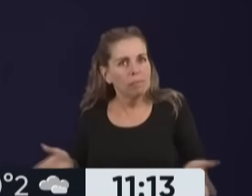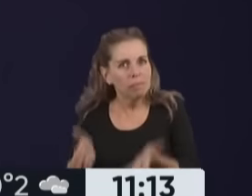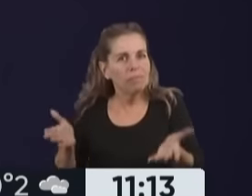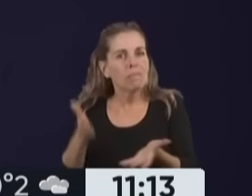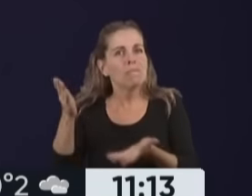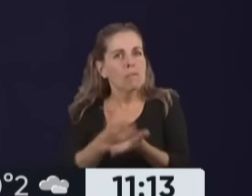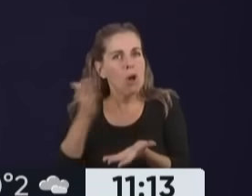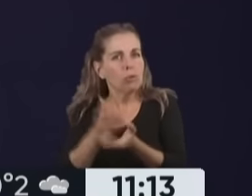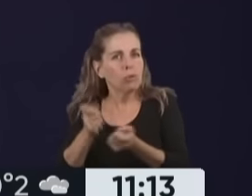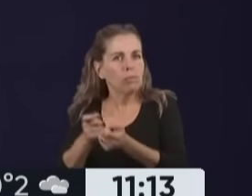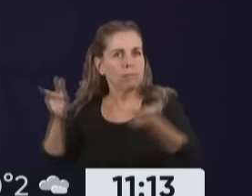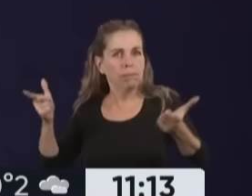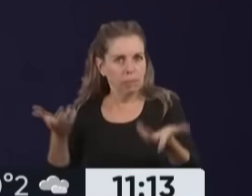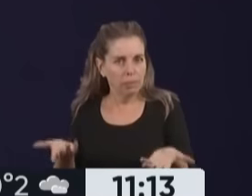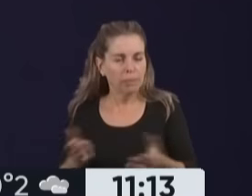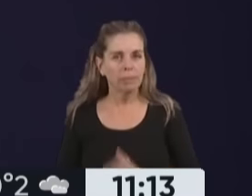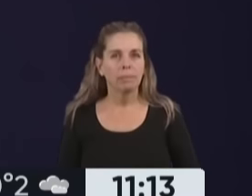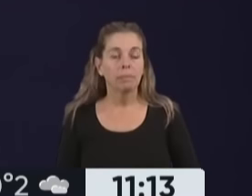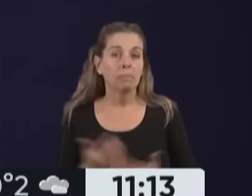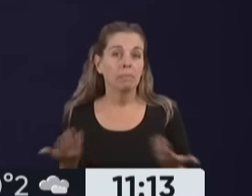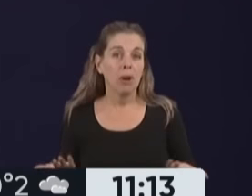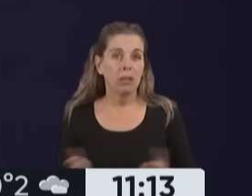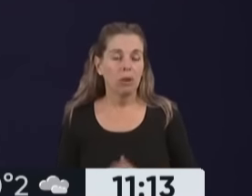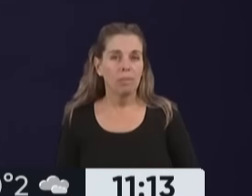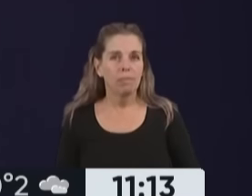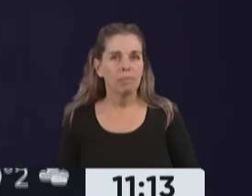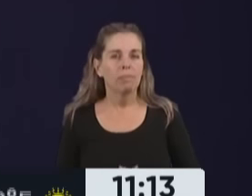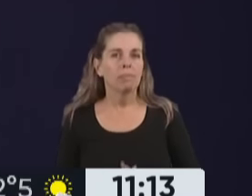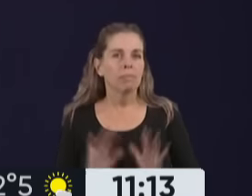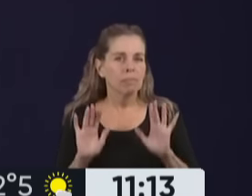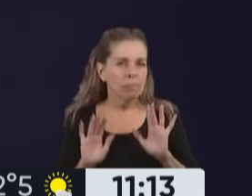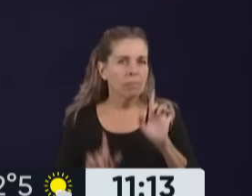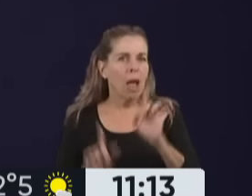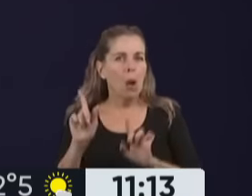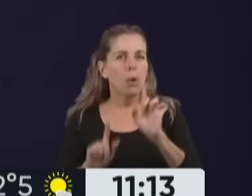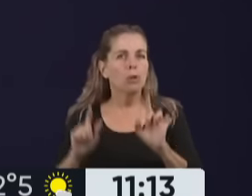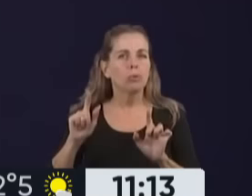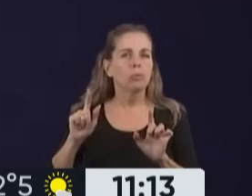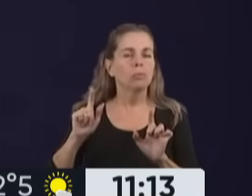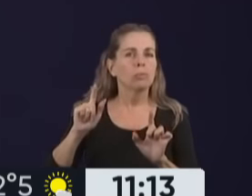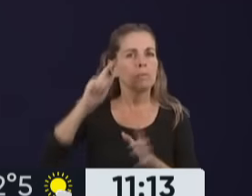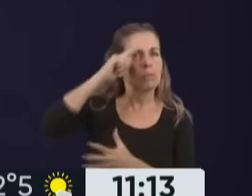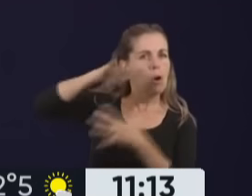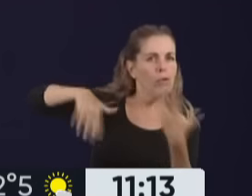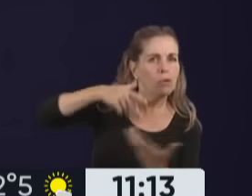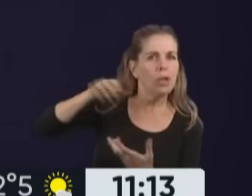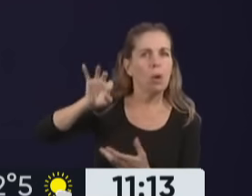seguir creciendo y a seguir contratando. Así que para lo que estaba para los que quieren mal